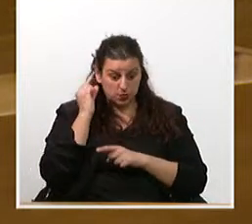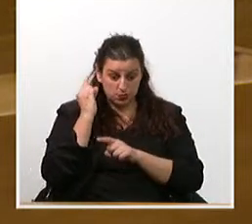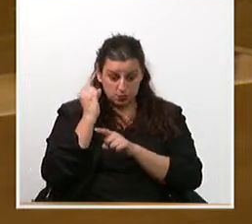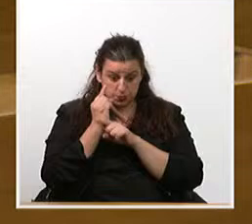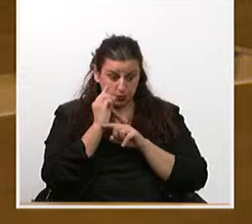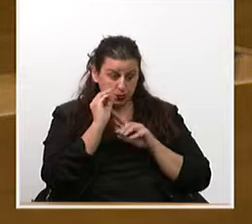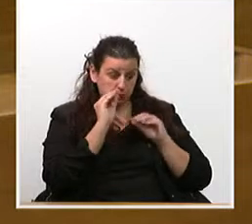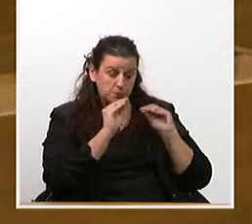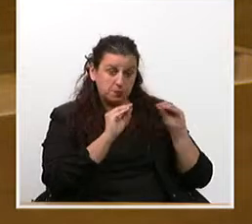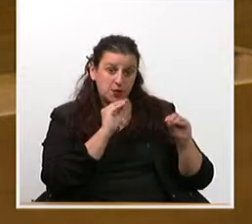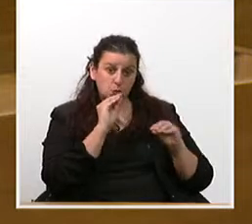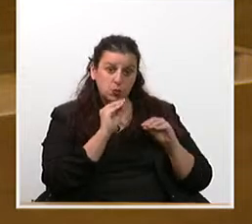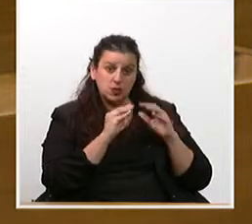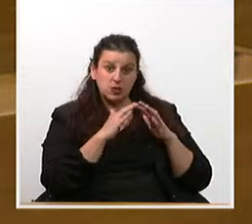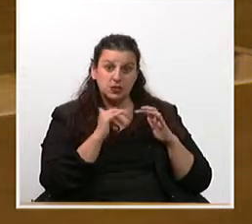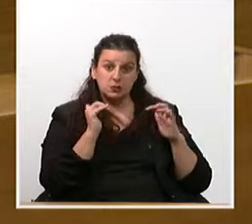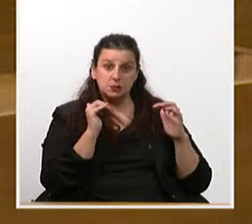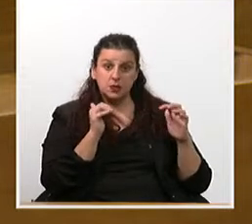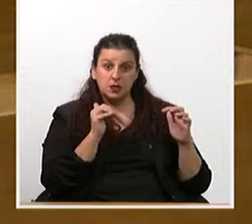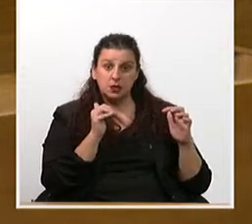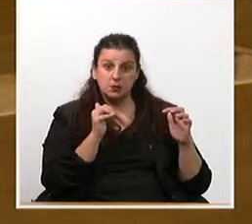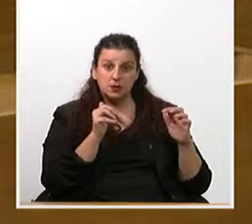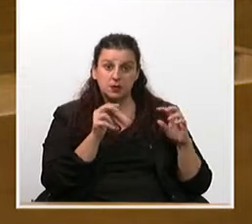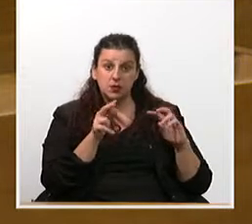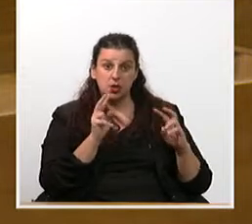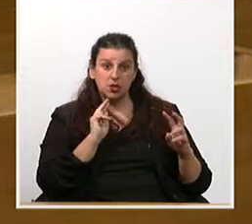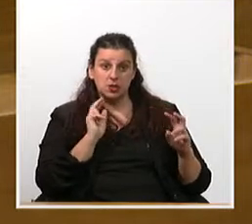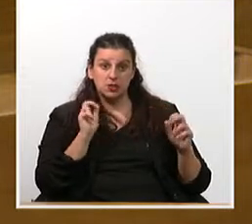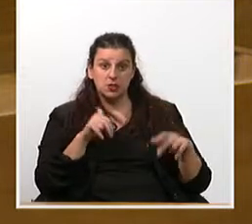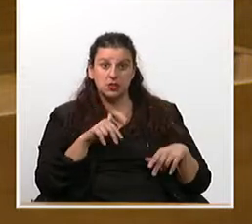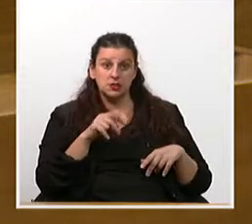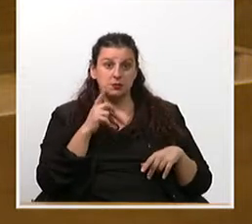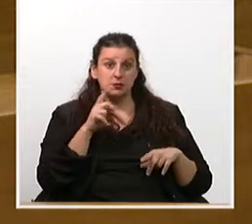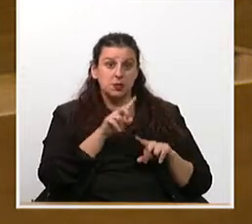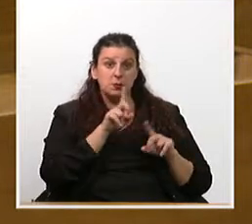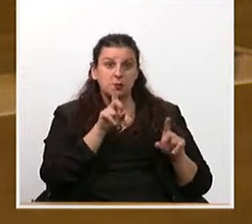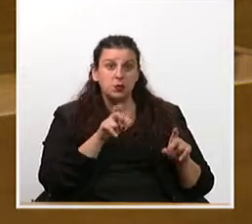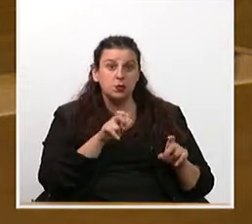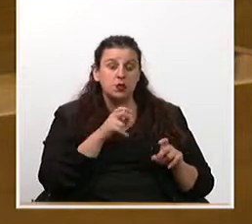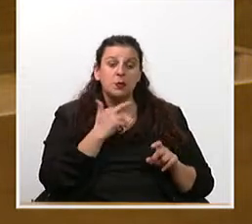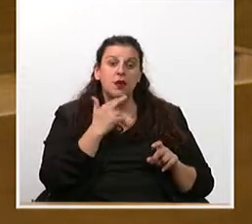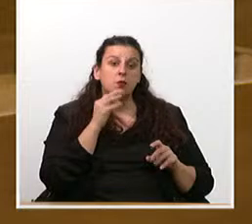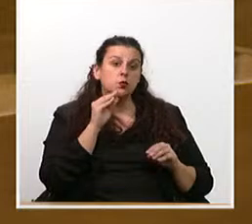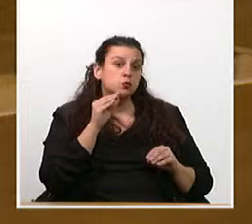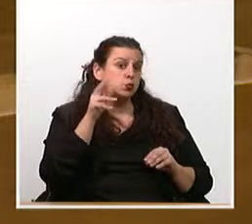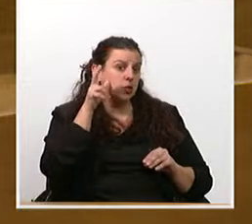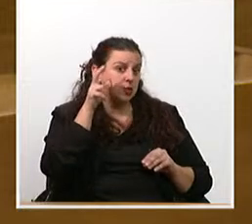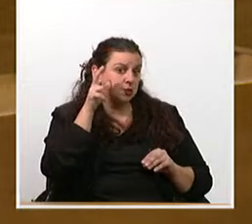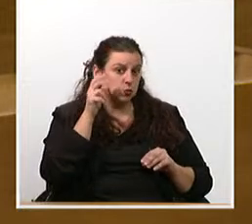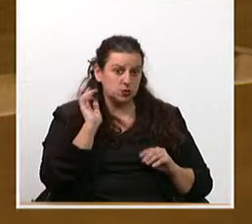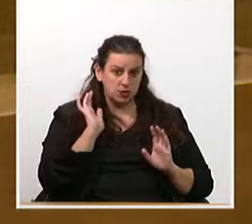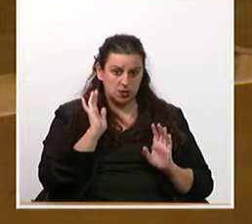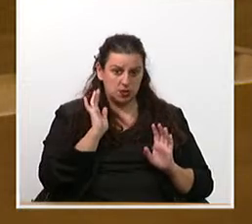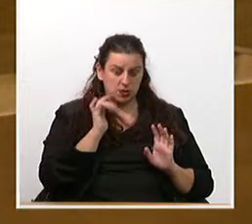en parlamentar es Es que no pod señor